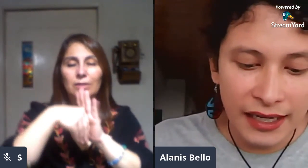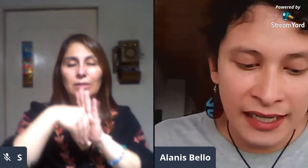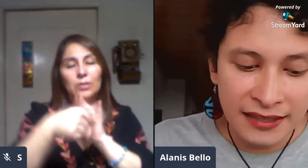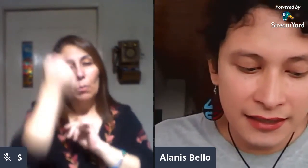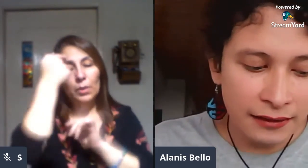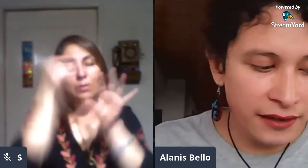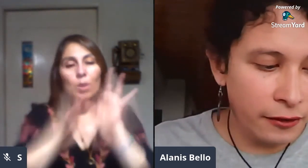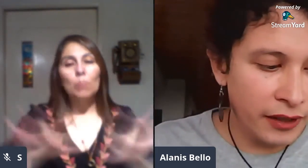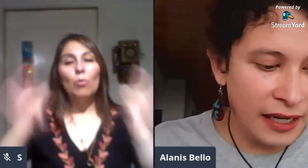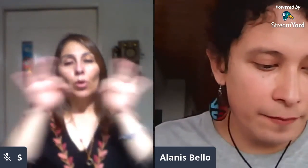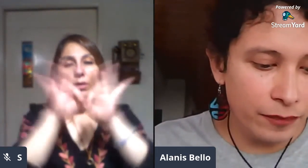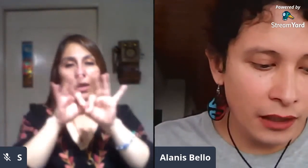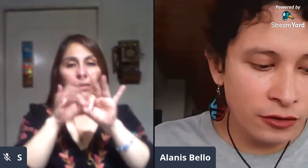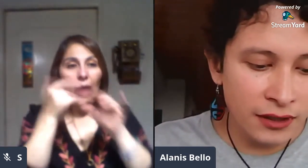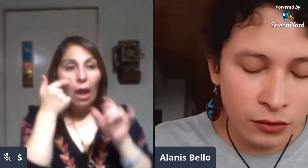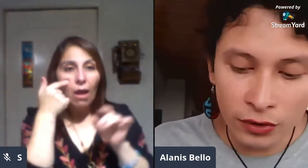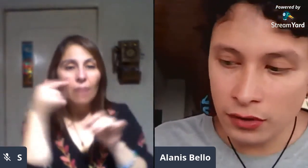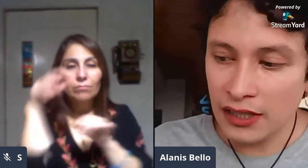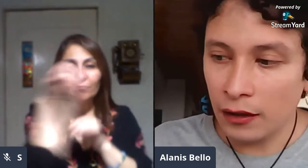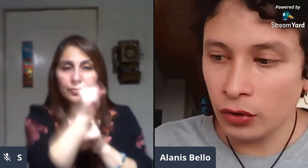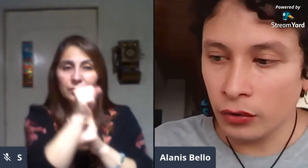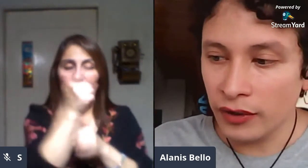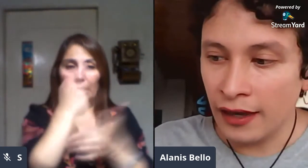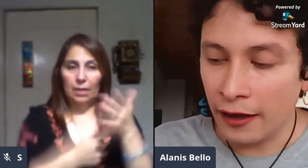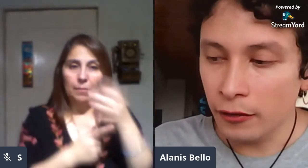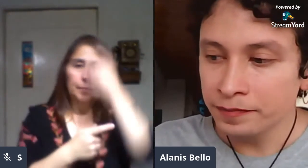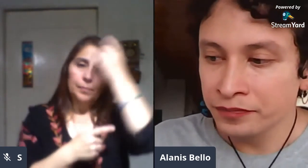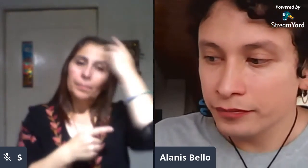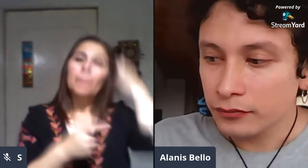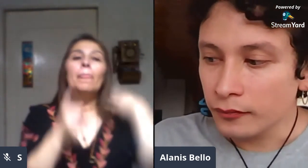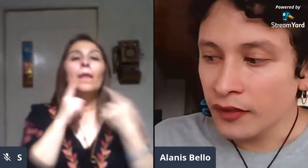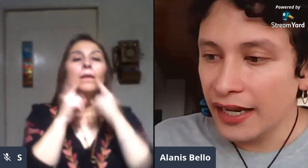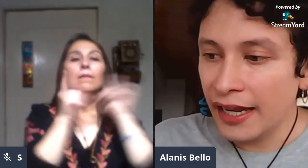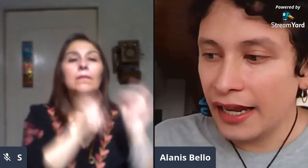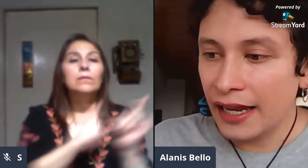cuenta en ese sentido que los discursos del autocuidado